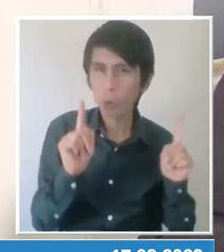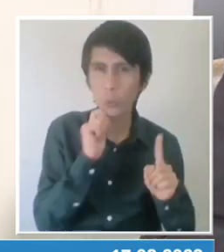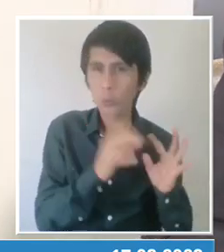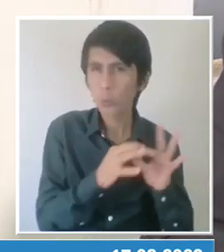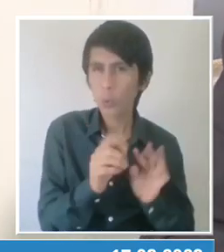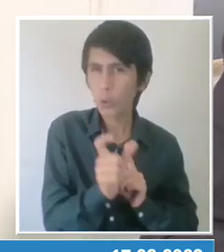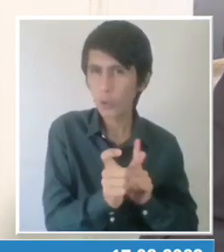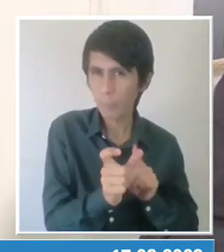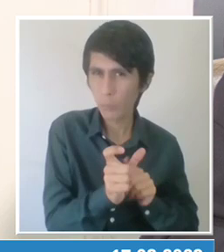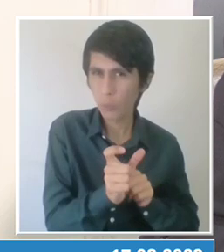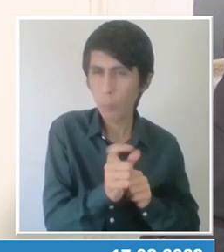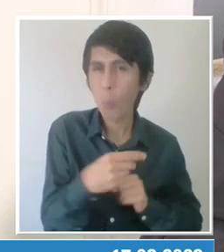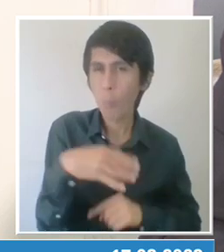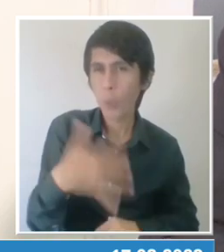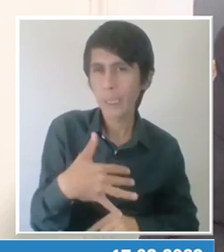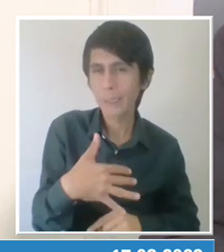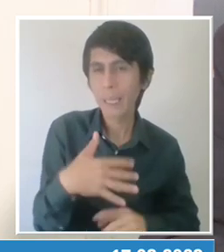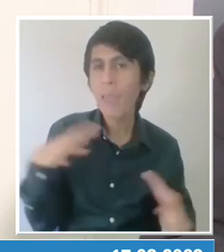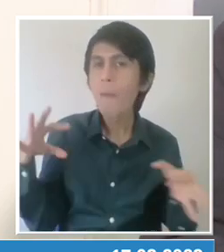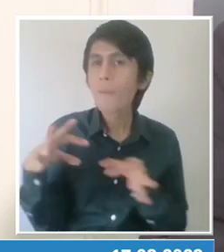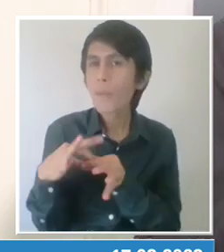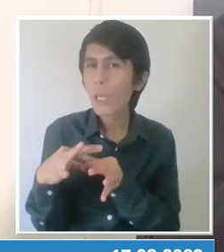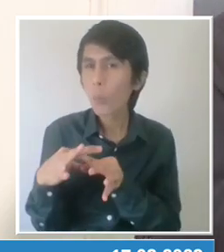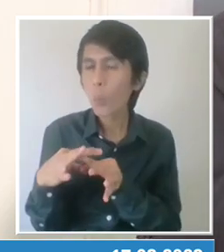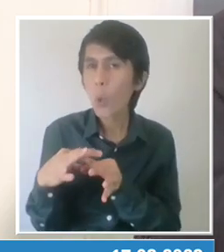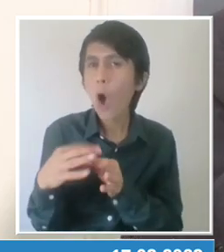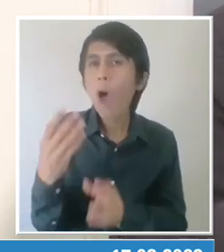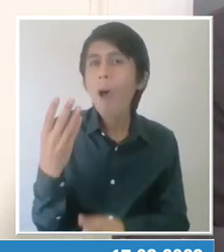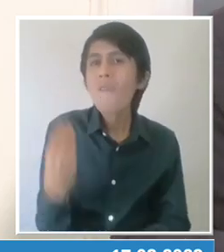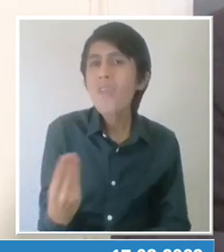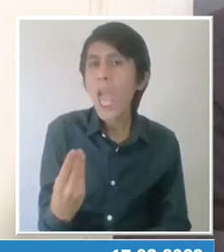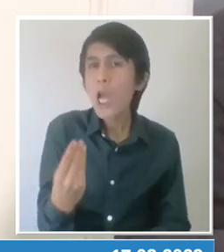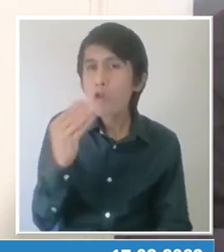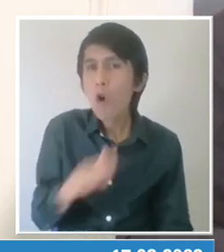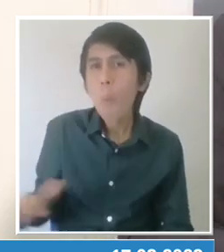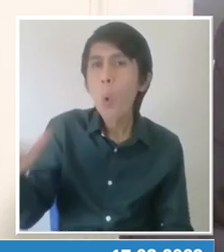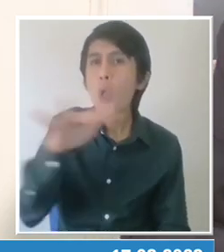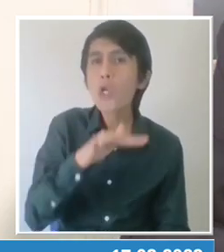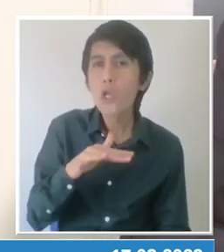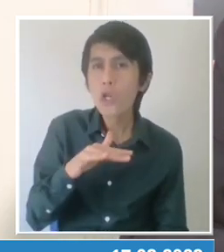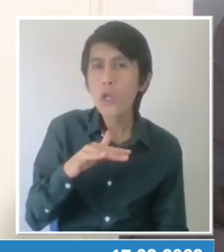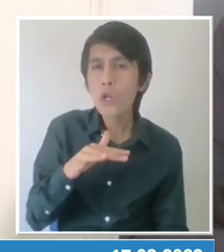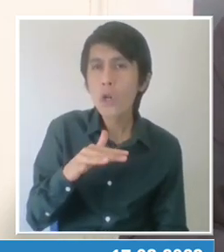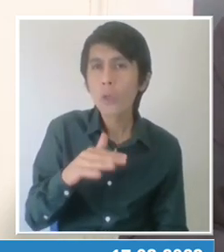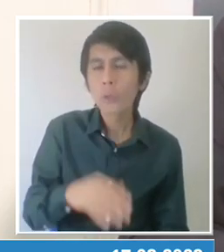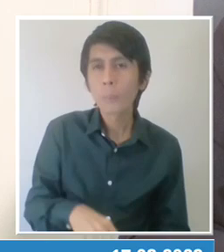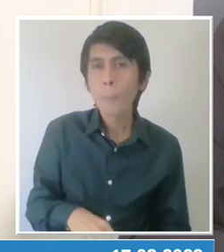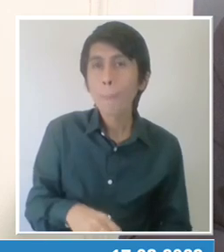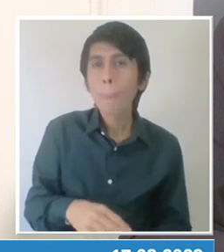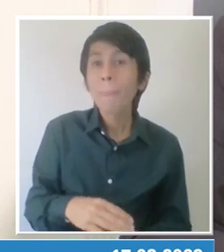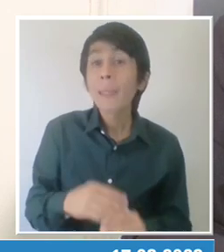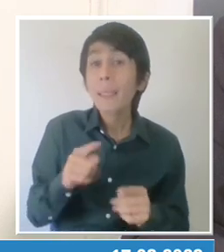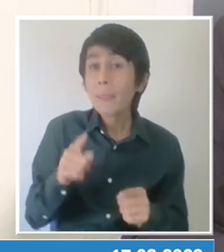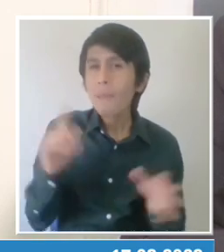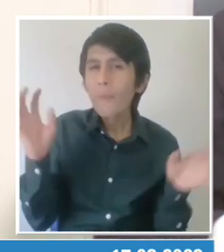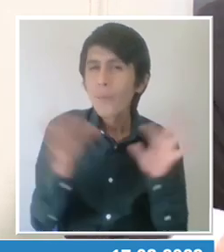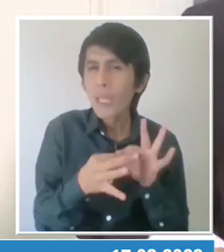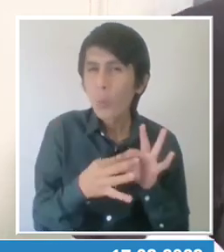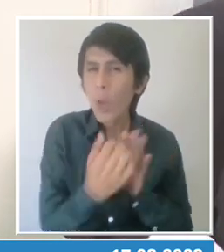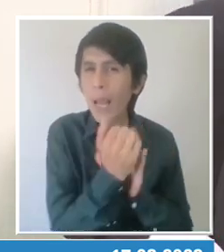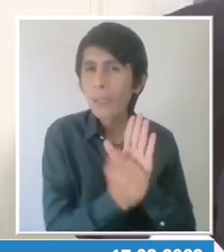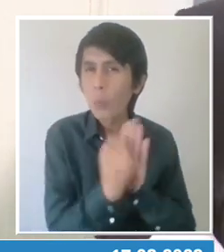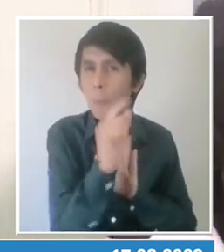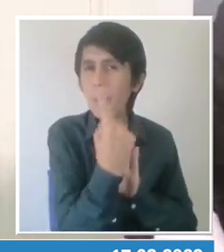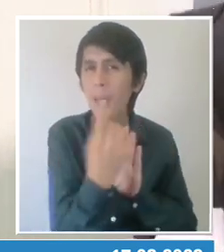asocia con el bien común y se puede vincular también con el artículo 1, inciso 2 y 3